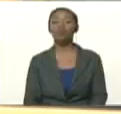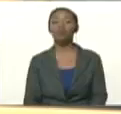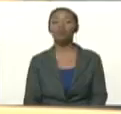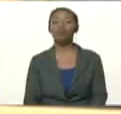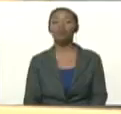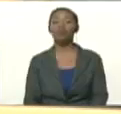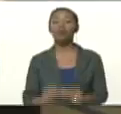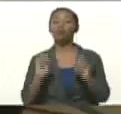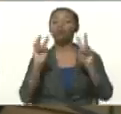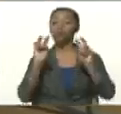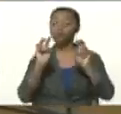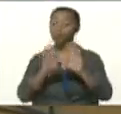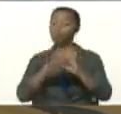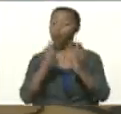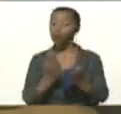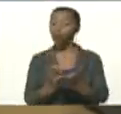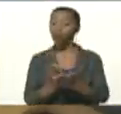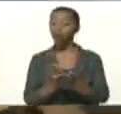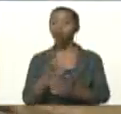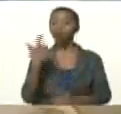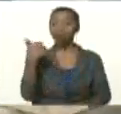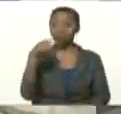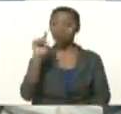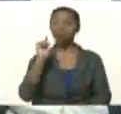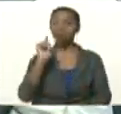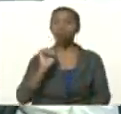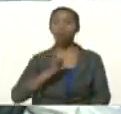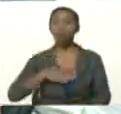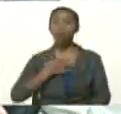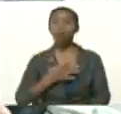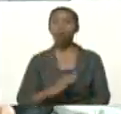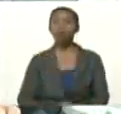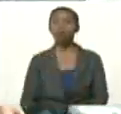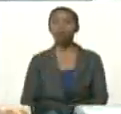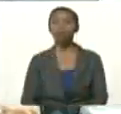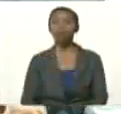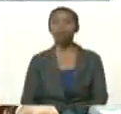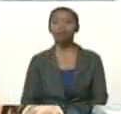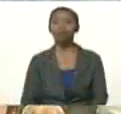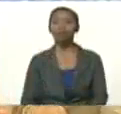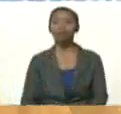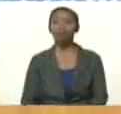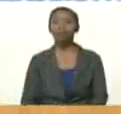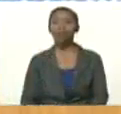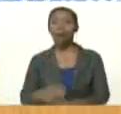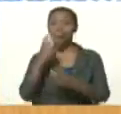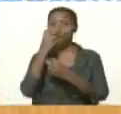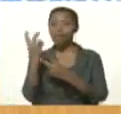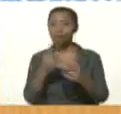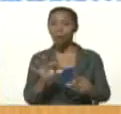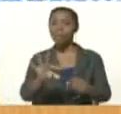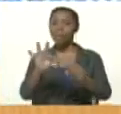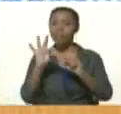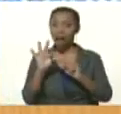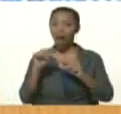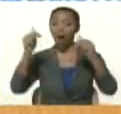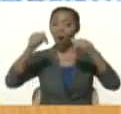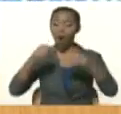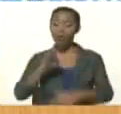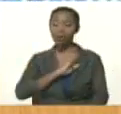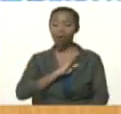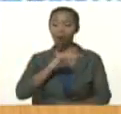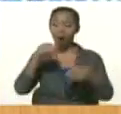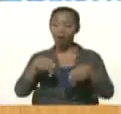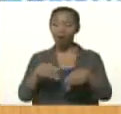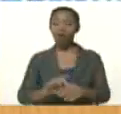Nuevo mundo. Es posible. Quiero saludar invitados especiales que hoy tengo.